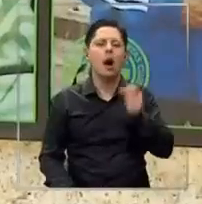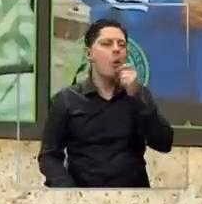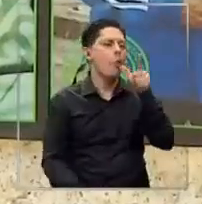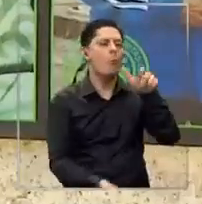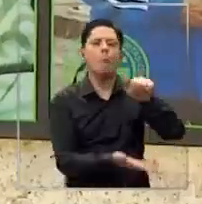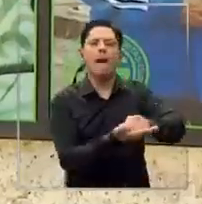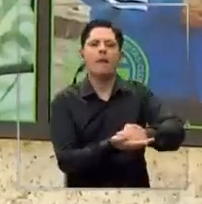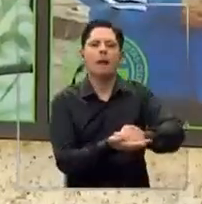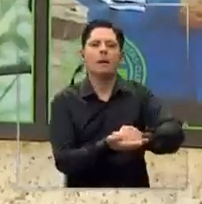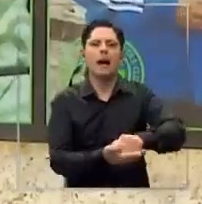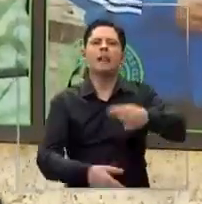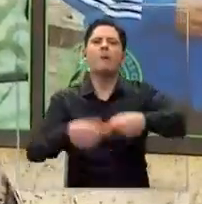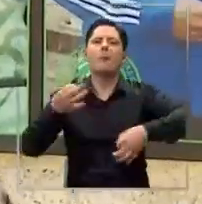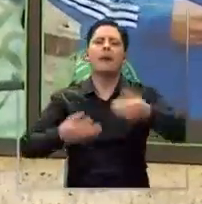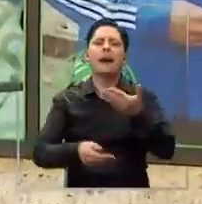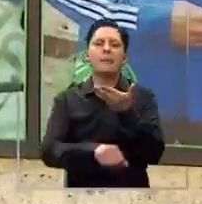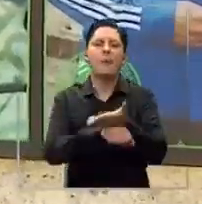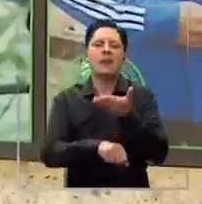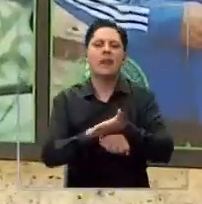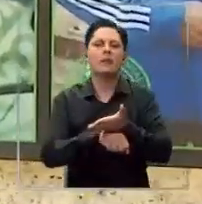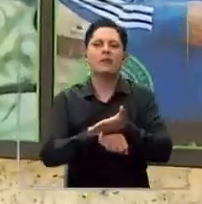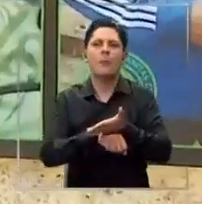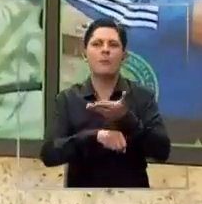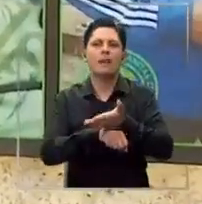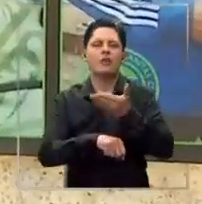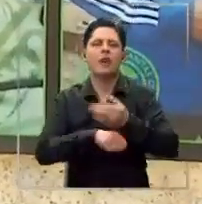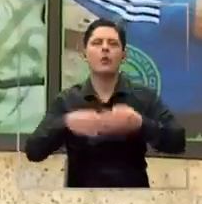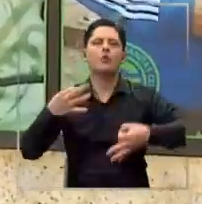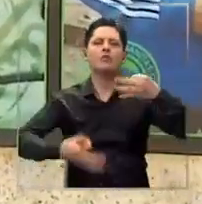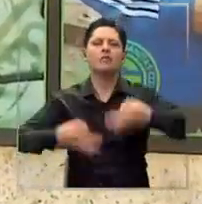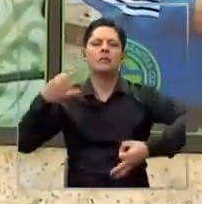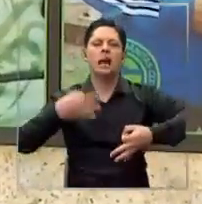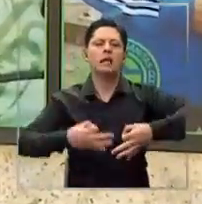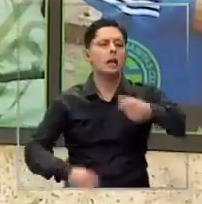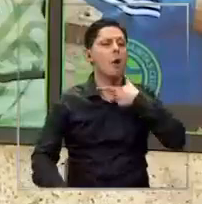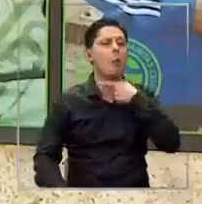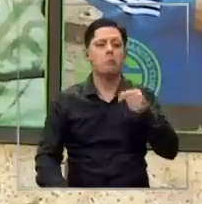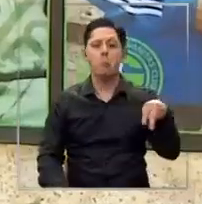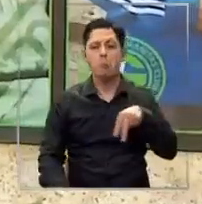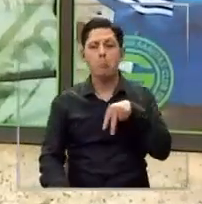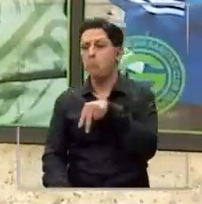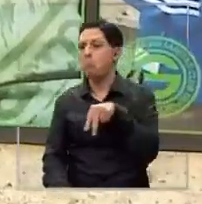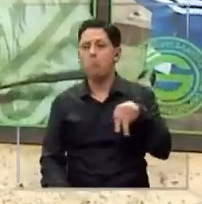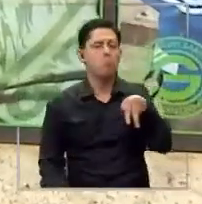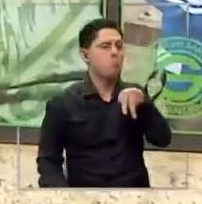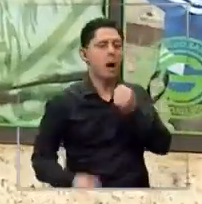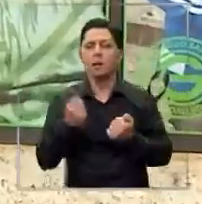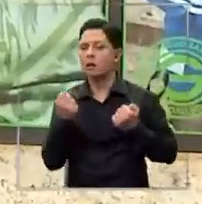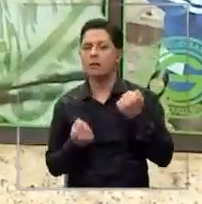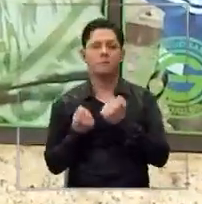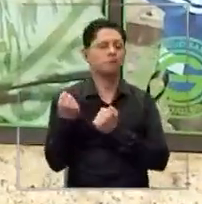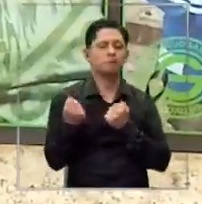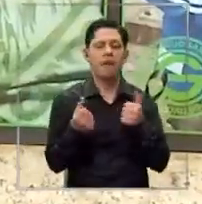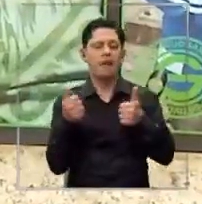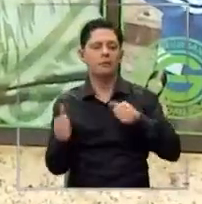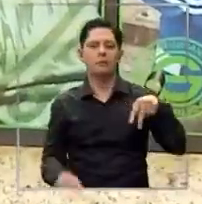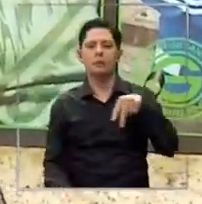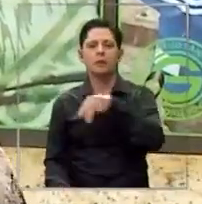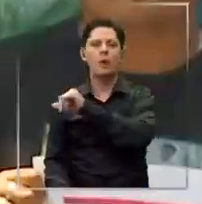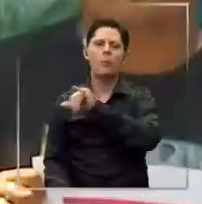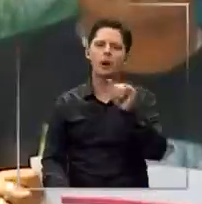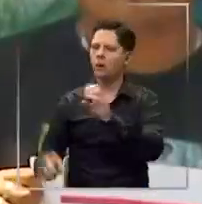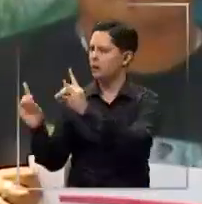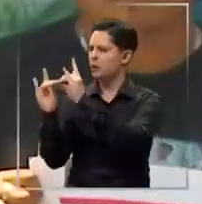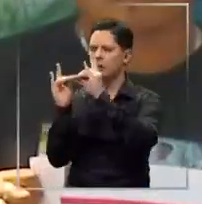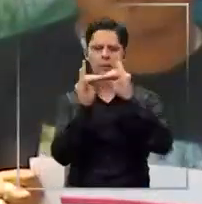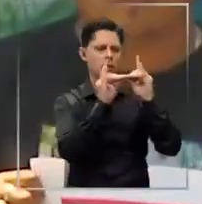porque aquí cualquier cualquier joven puede salir a carretear Y pasarlo bien pero que te lo entreguen en un